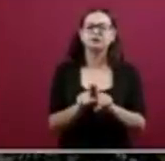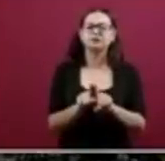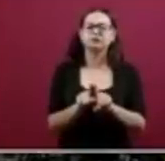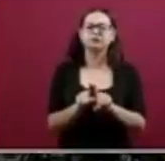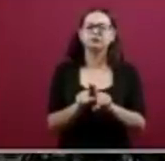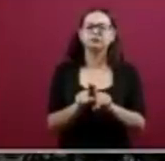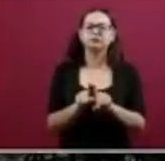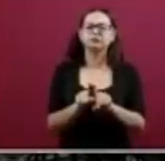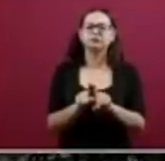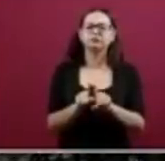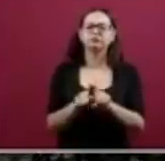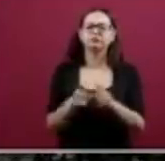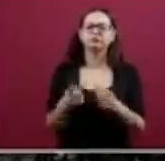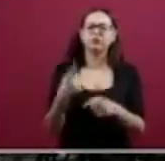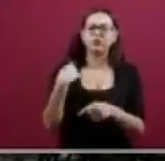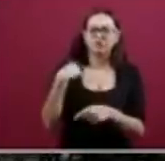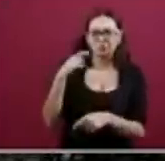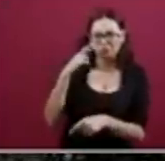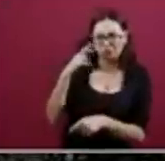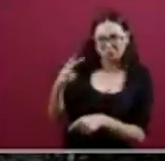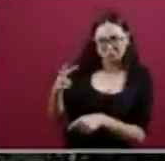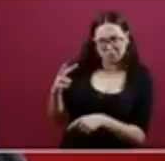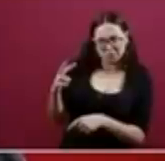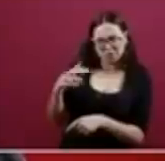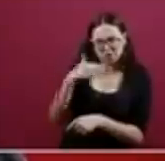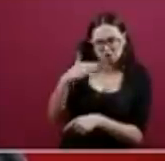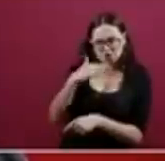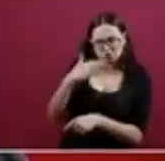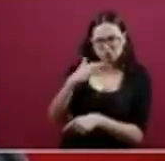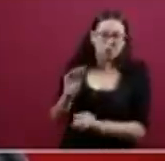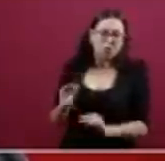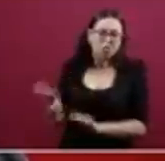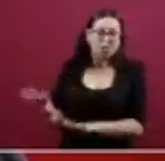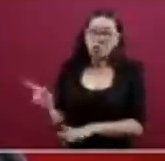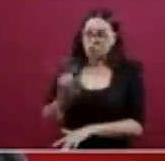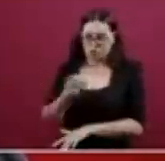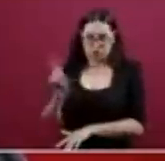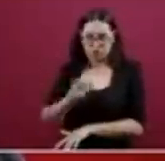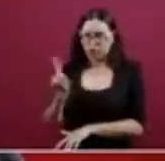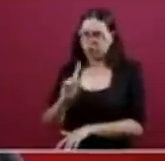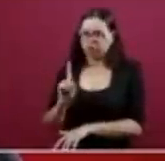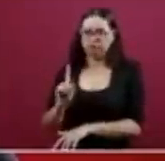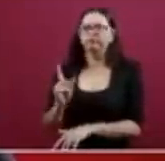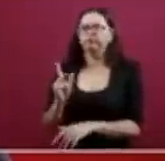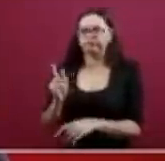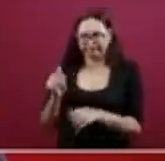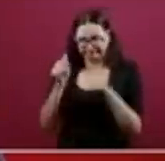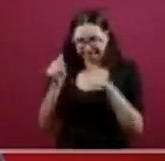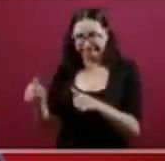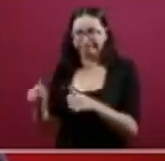no tolerar la corrupción, para nada.